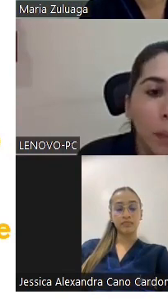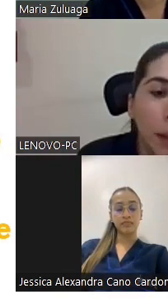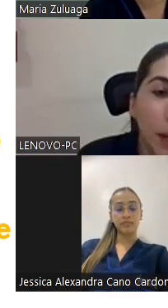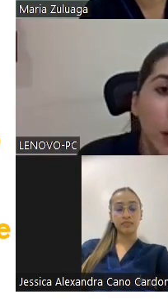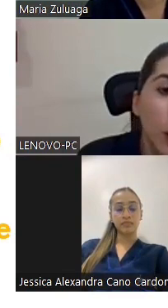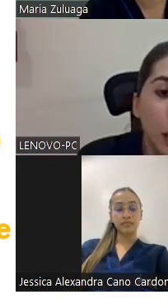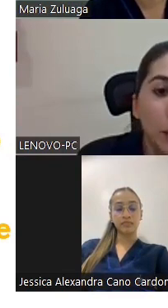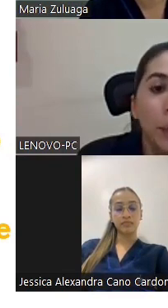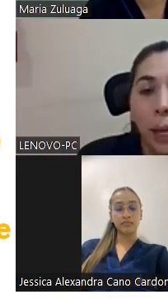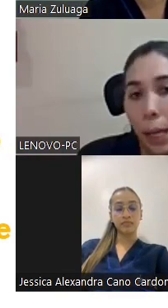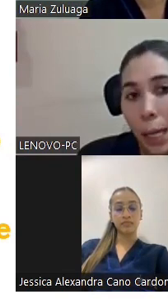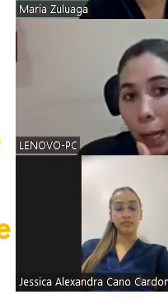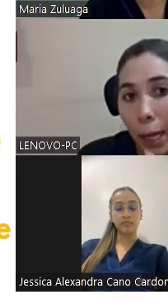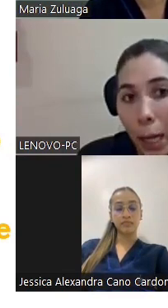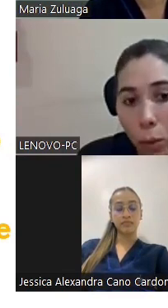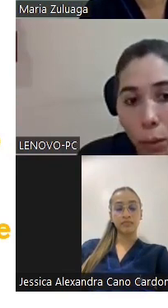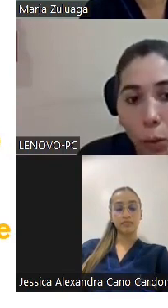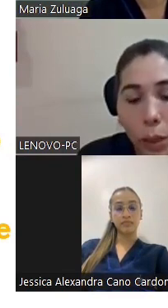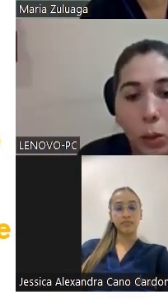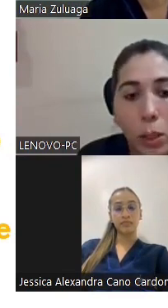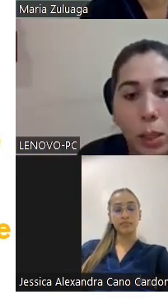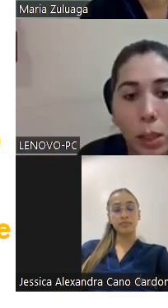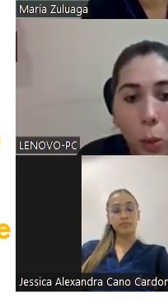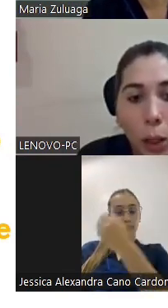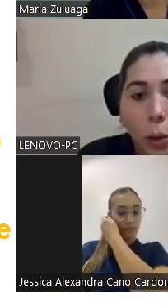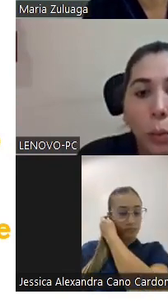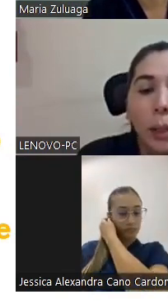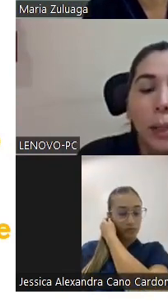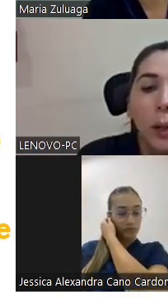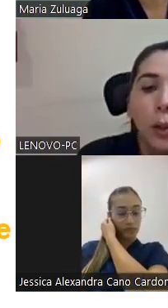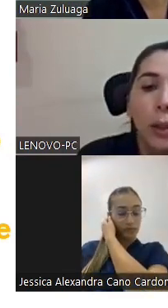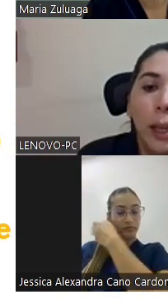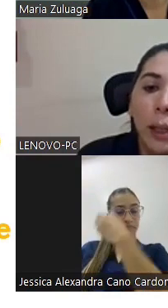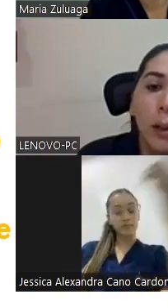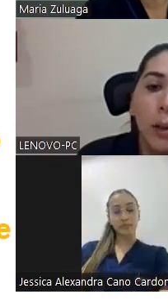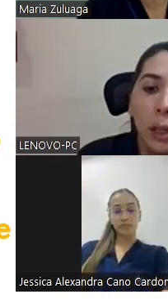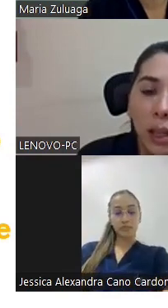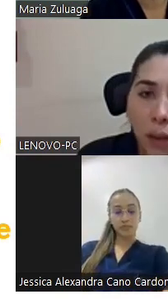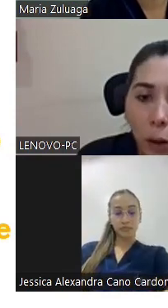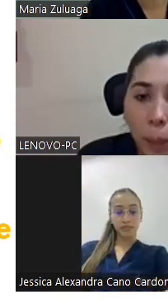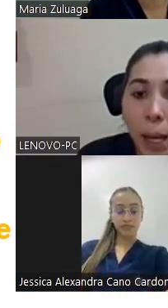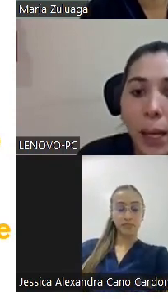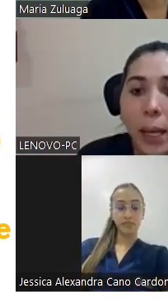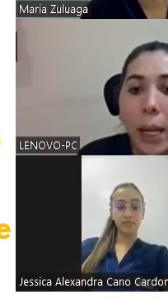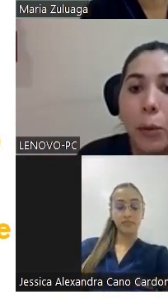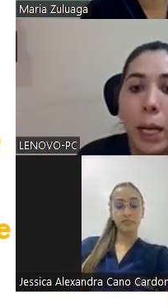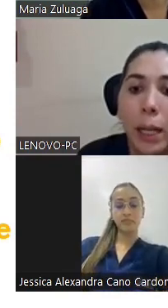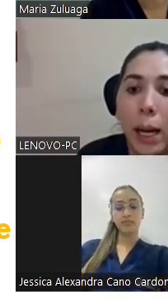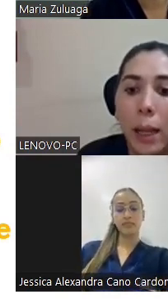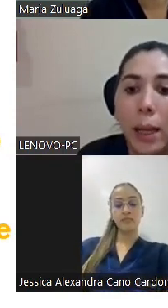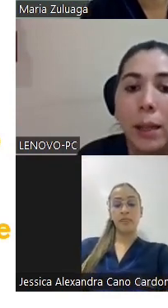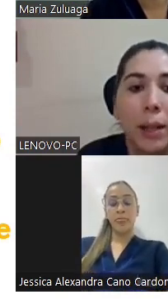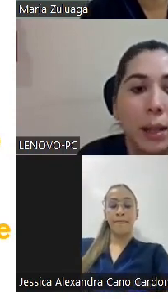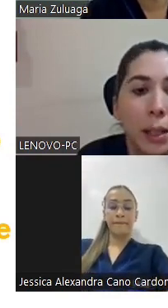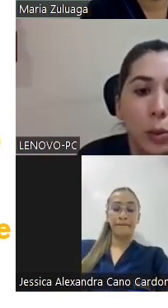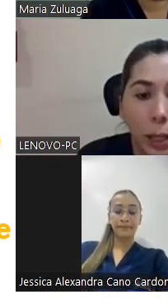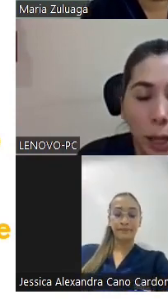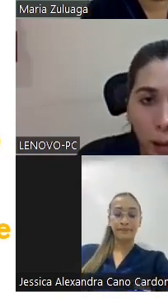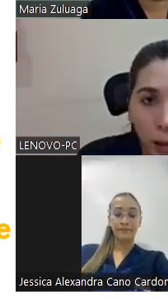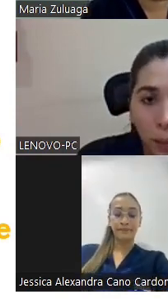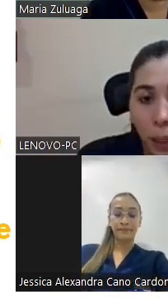su asamblea anual en aquel año, en 1964, como el desarrollo técnico, científico y de la moralidad en